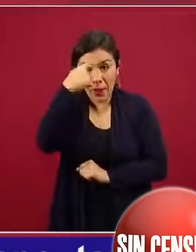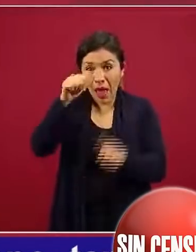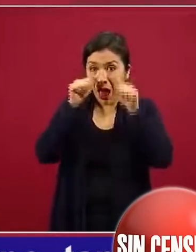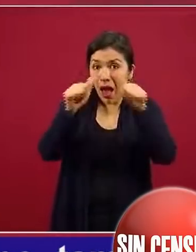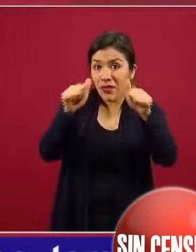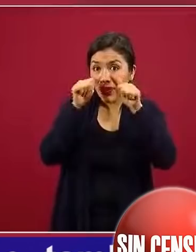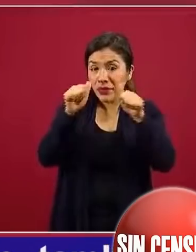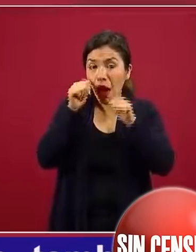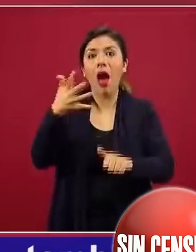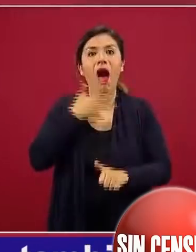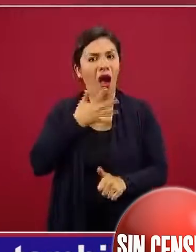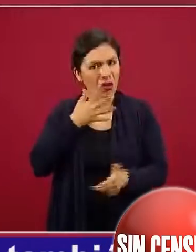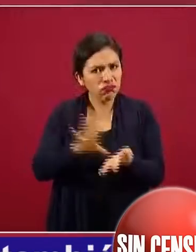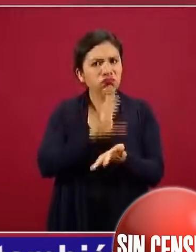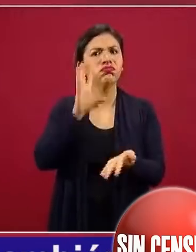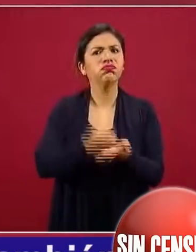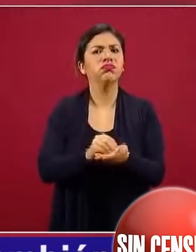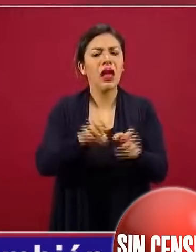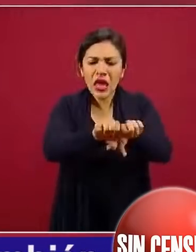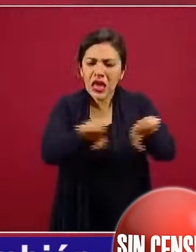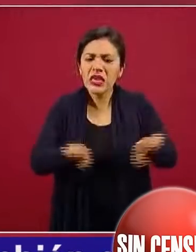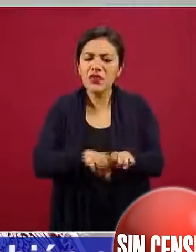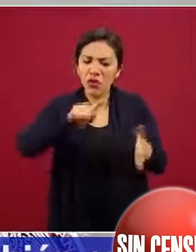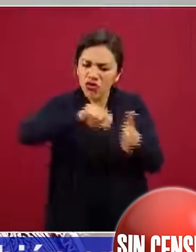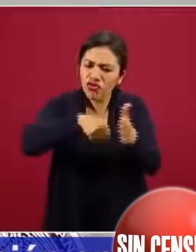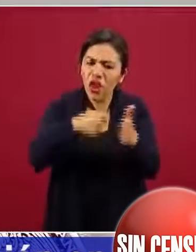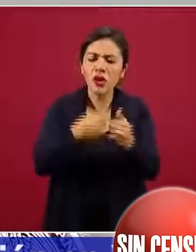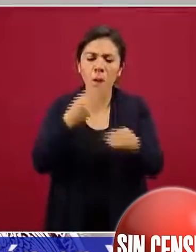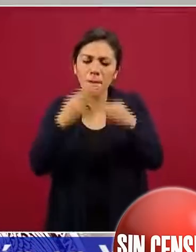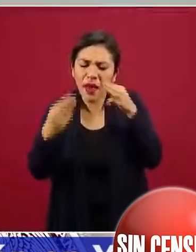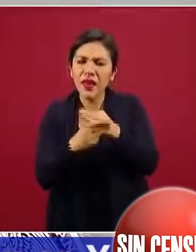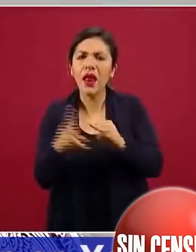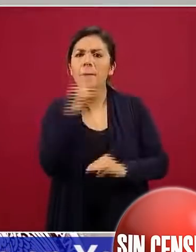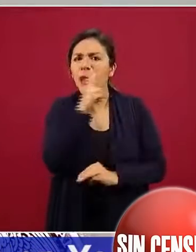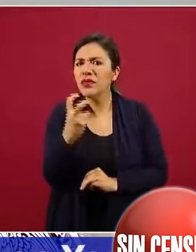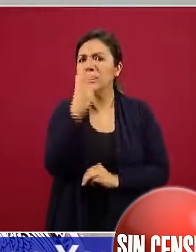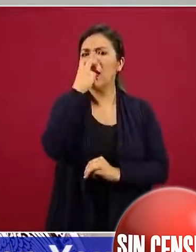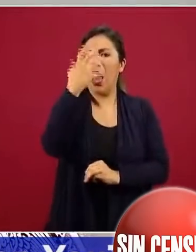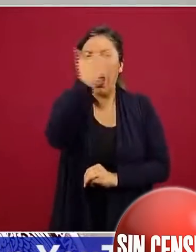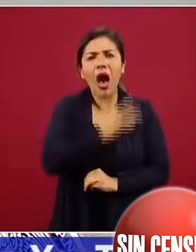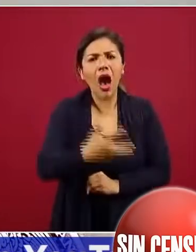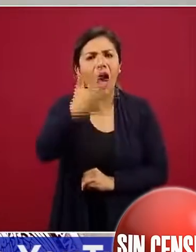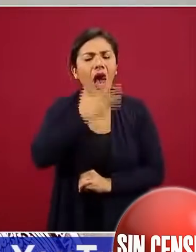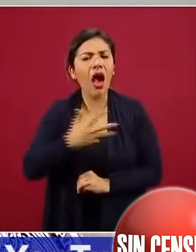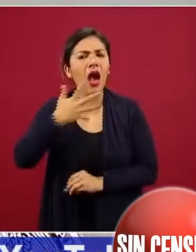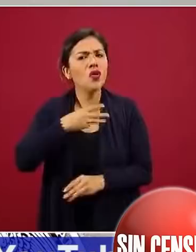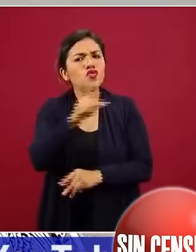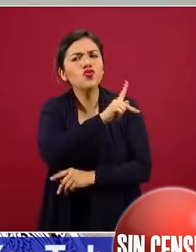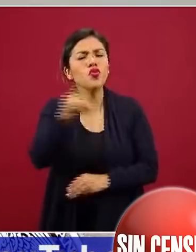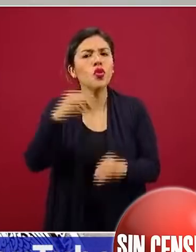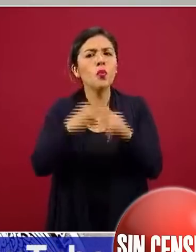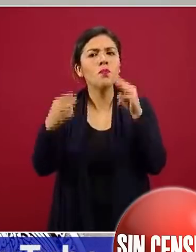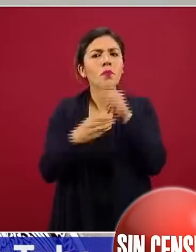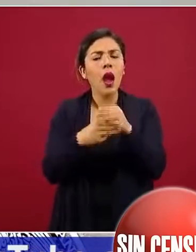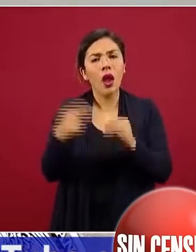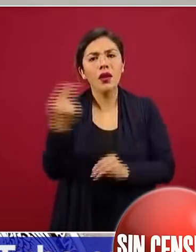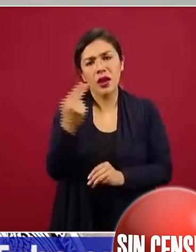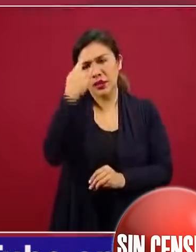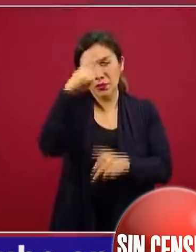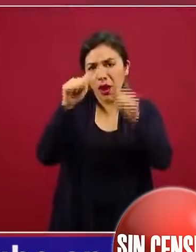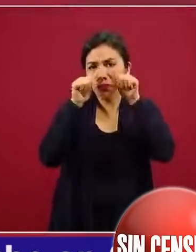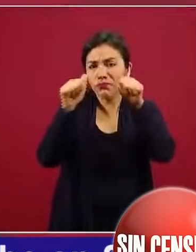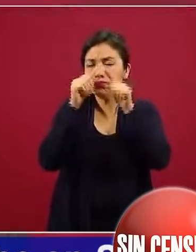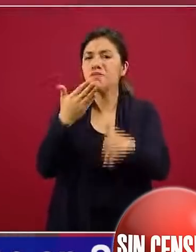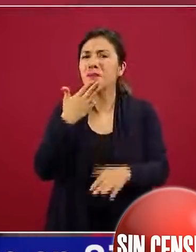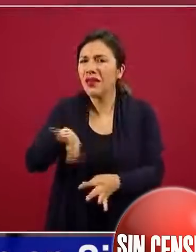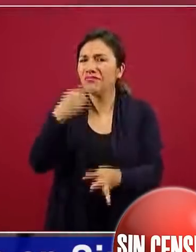los equipos técnicos, los materiales, los ventiladores y desde luego todos los insumos necesarios para la correcta